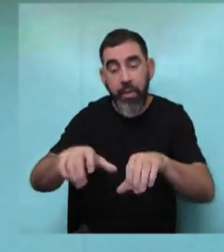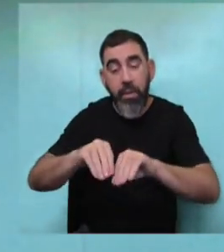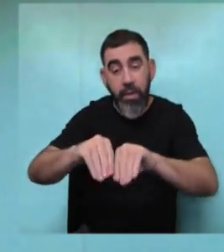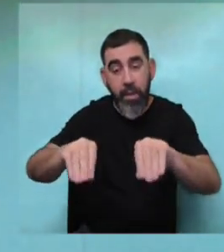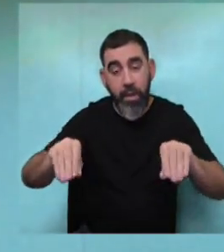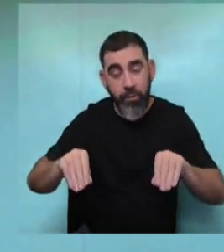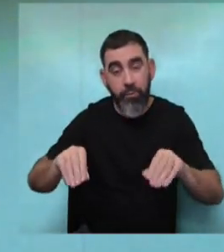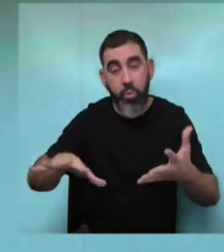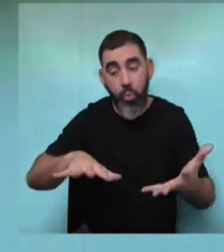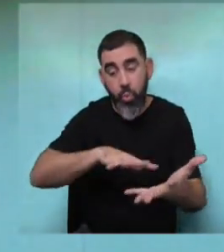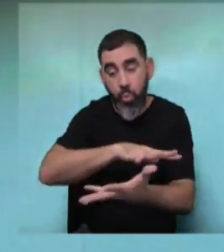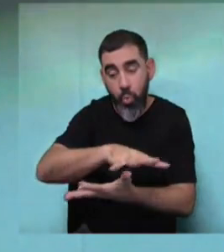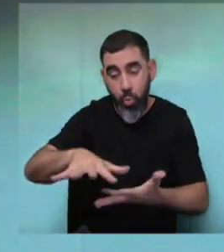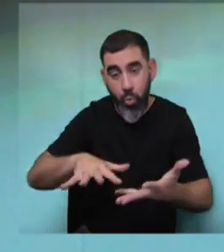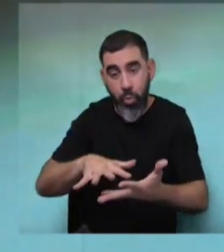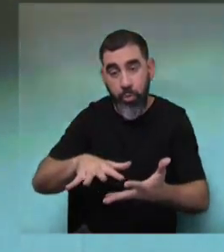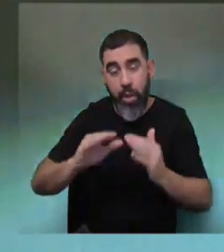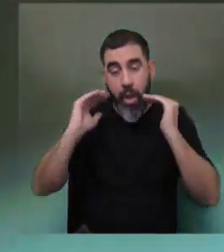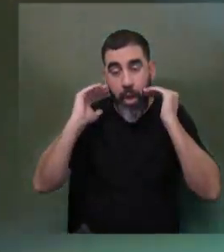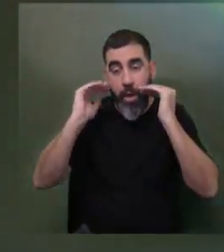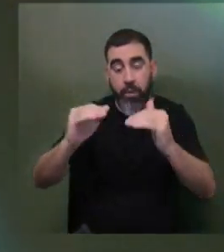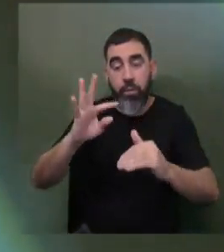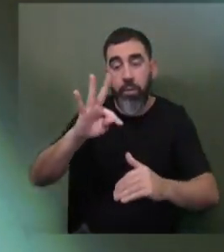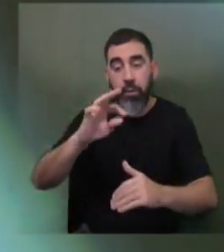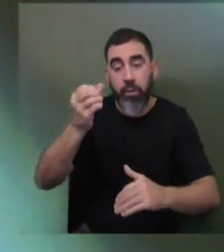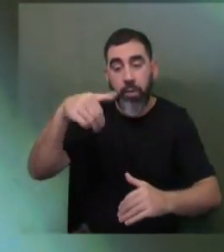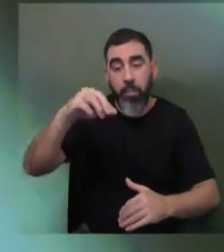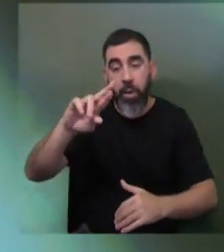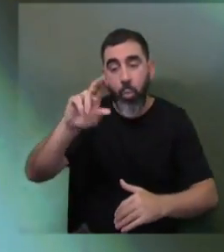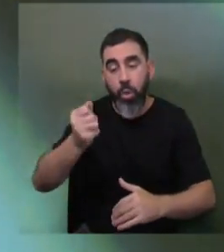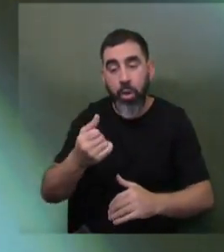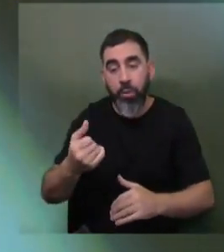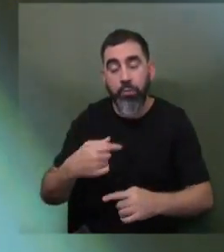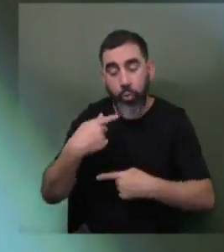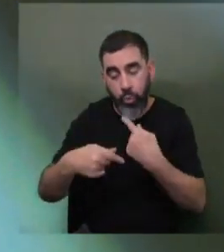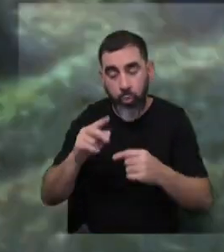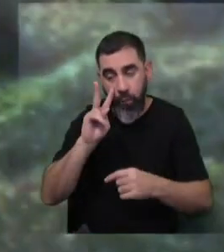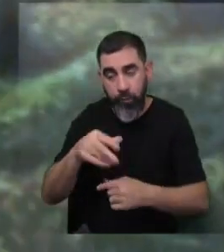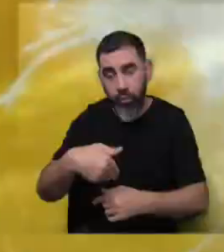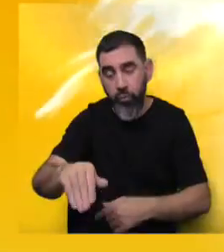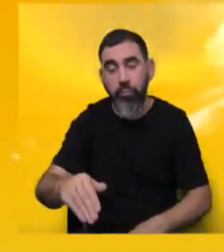de un lugar, de un espacio, el alero Tamanduá. Seguimos viendo lo que nos contaba el doctor Rafael Suárez.